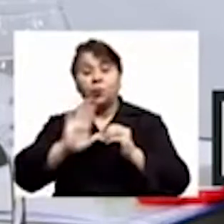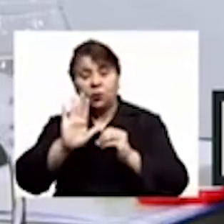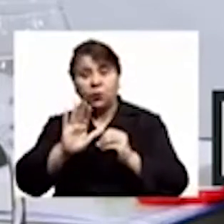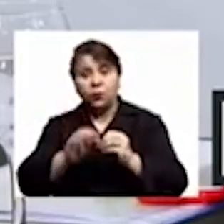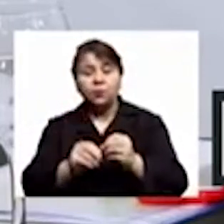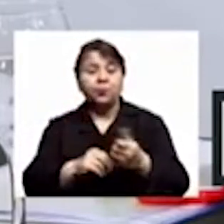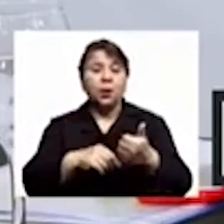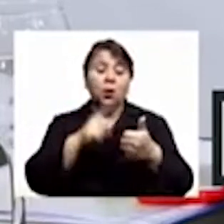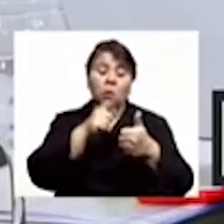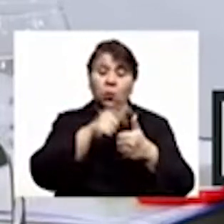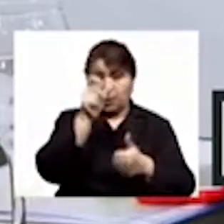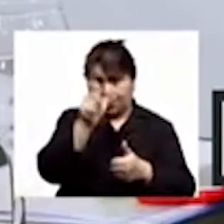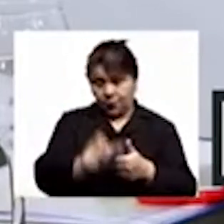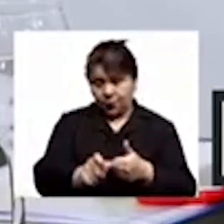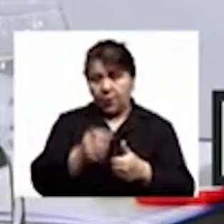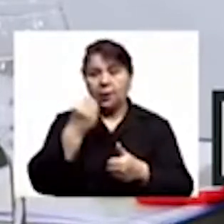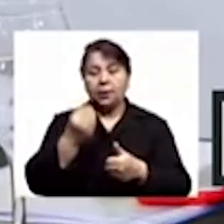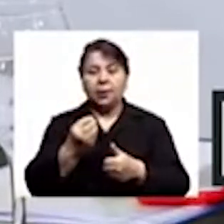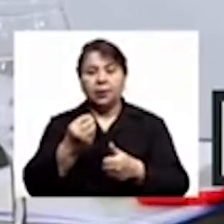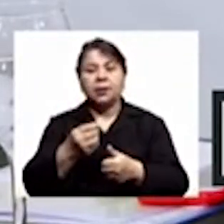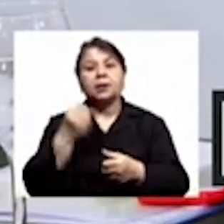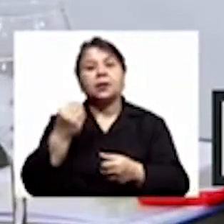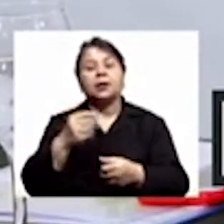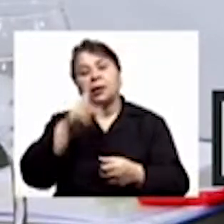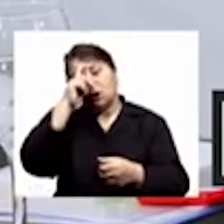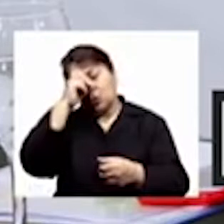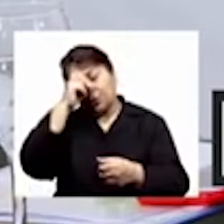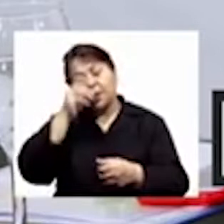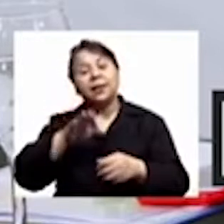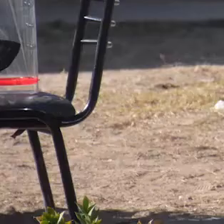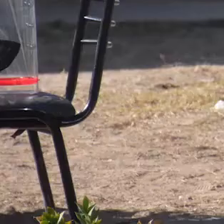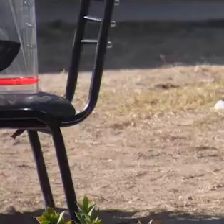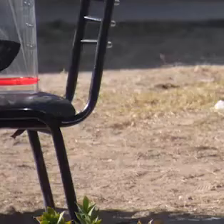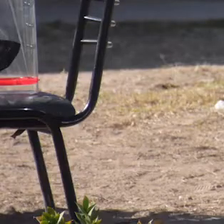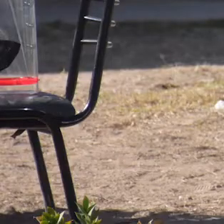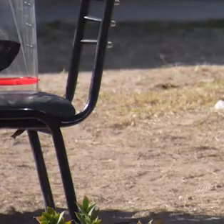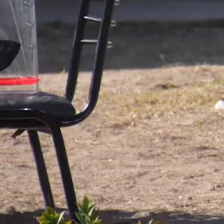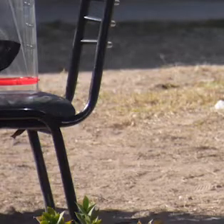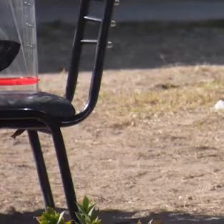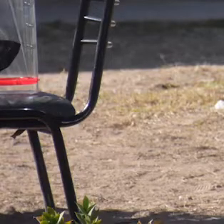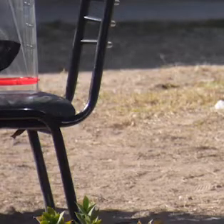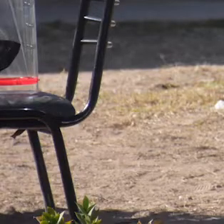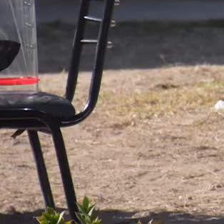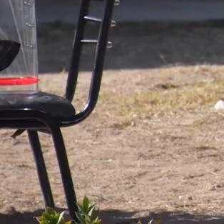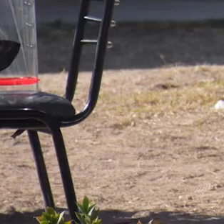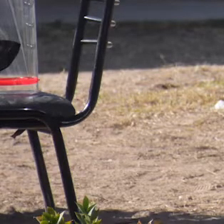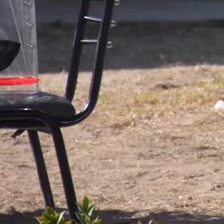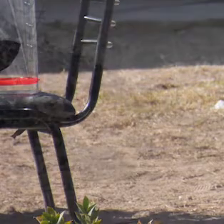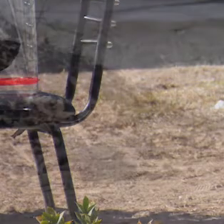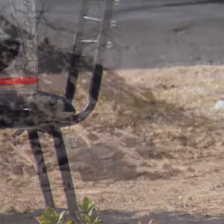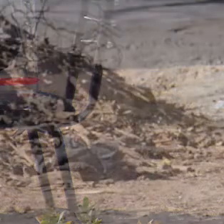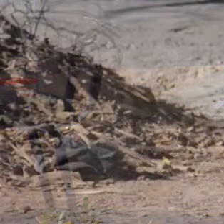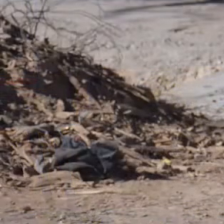Teníamos un paciente que había sido derivado del hospital de Caucete, que ingresó al